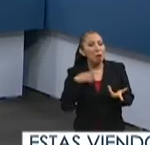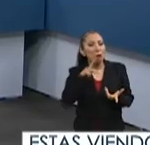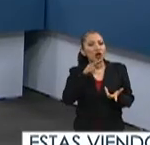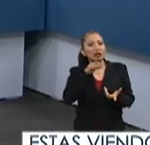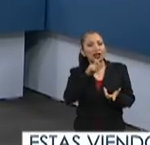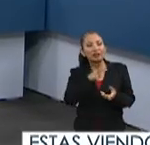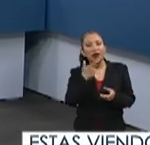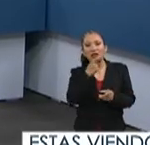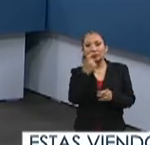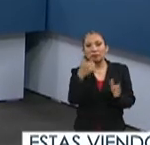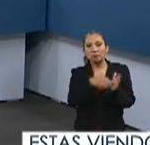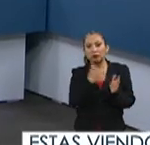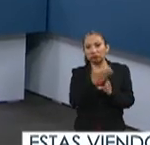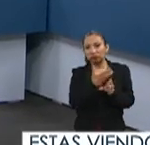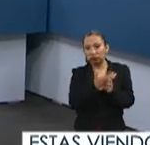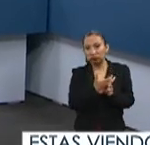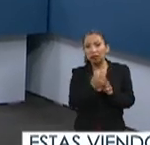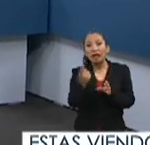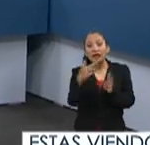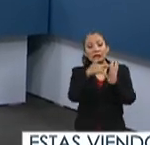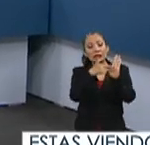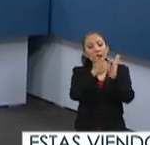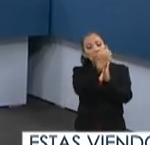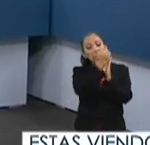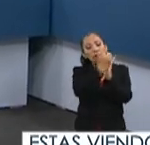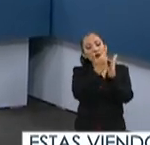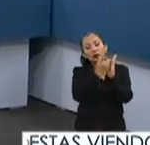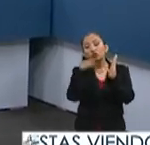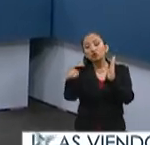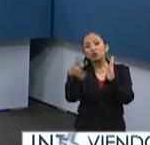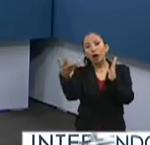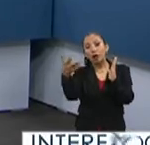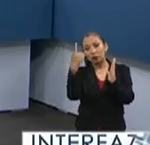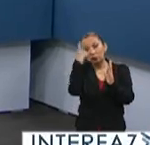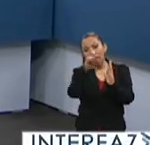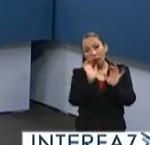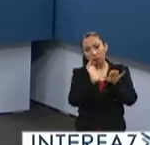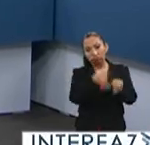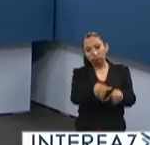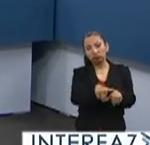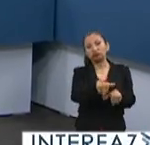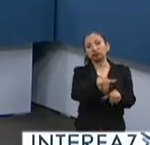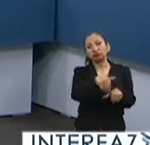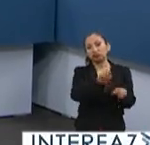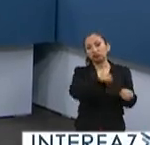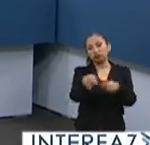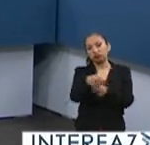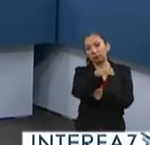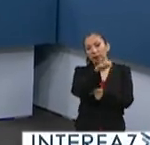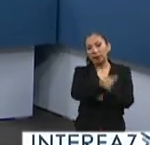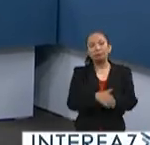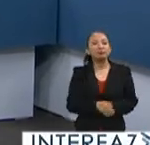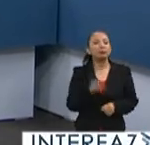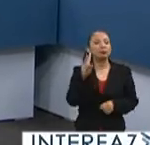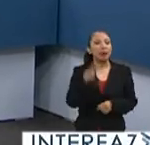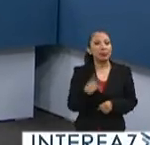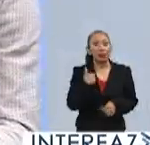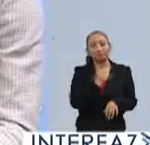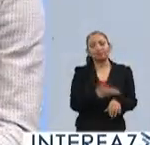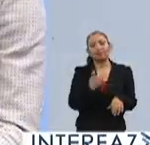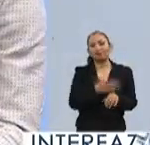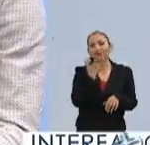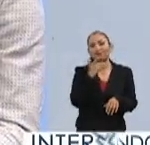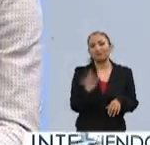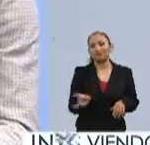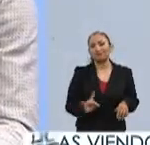100,000 Estados Unidos, y los requisitos que tuviste que haber tenido para haberte dado esta beca. Pues en realidad fue un proceso muy